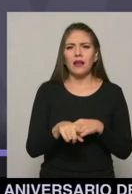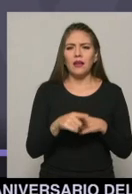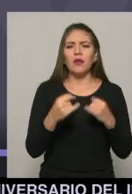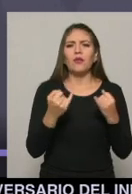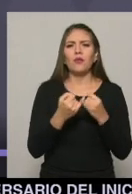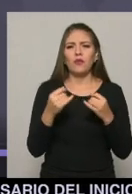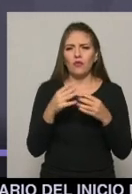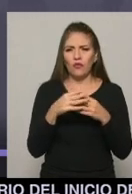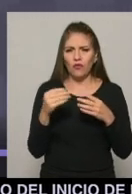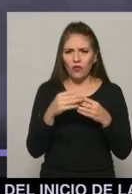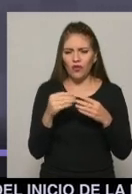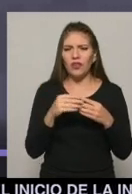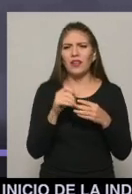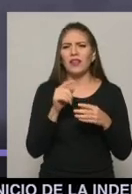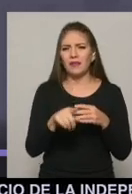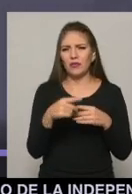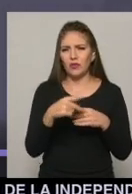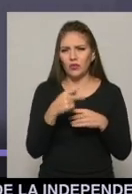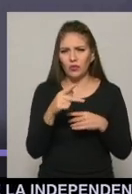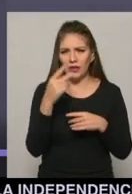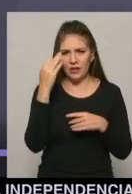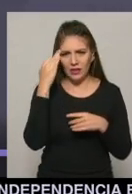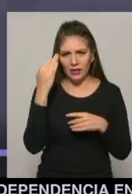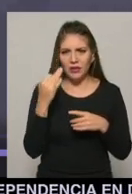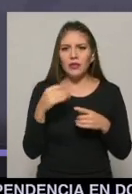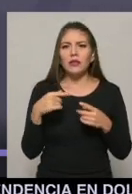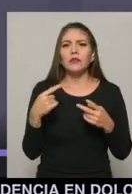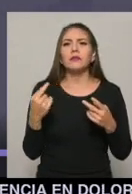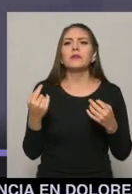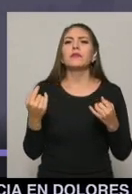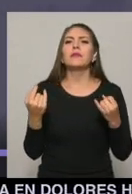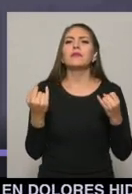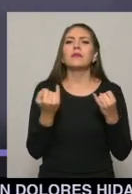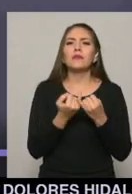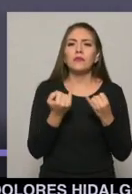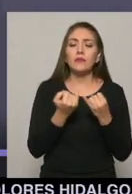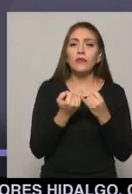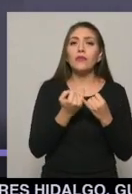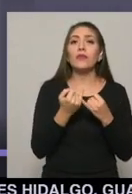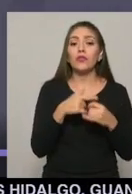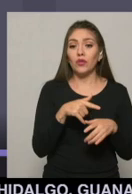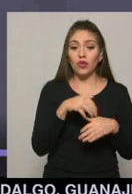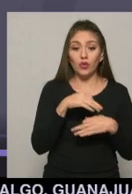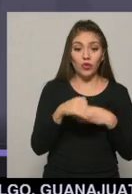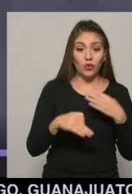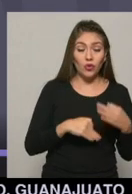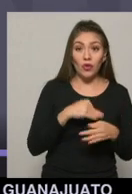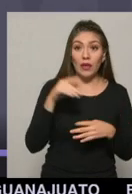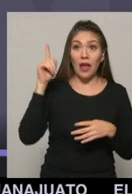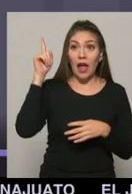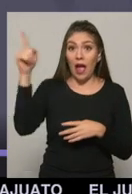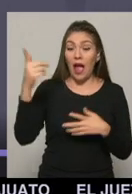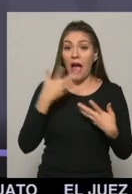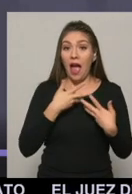también frutos secos y frutas de temporada. También hay que ver estas cuestiones porque no todos los ingredientes se pueden conseguir allá, entonces también se los